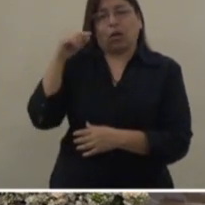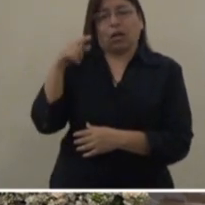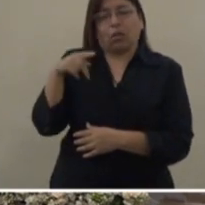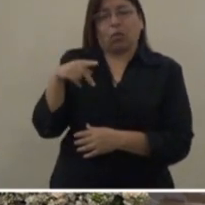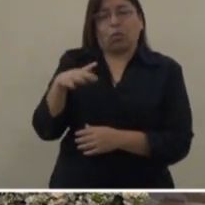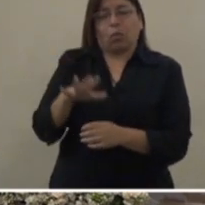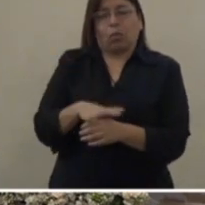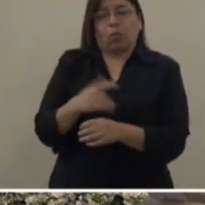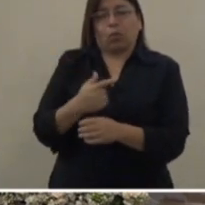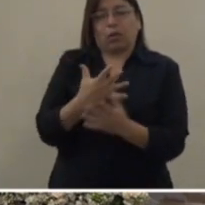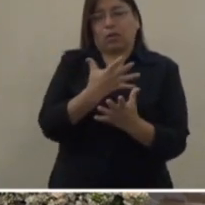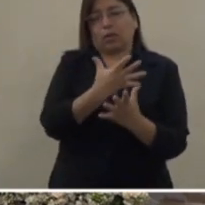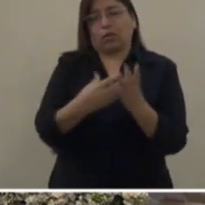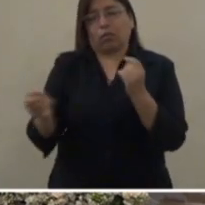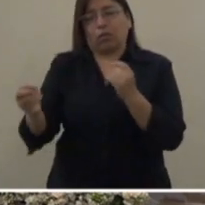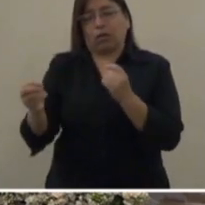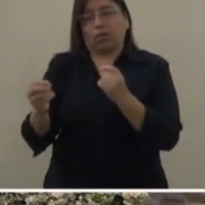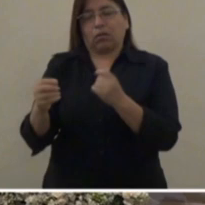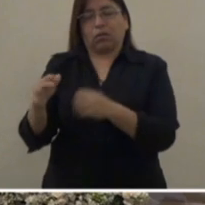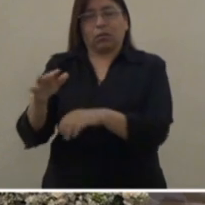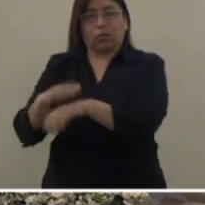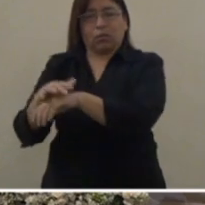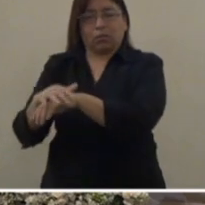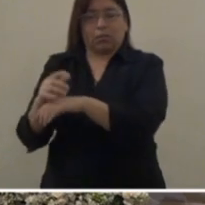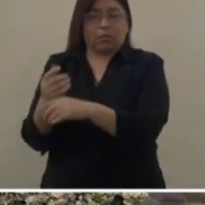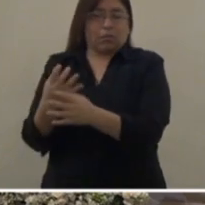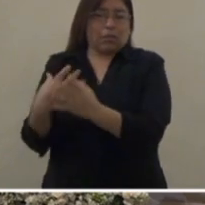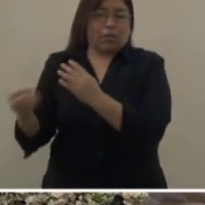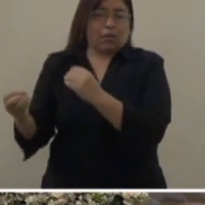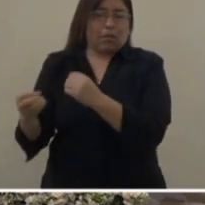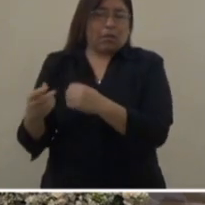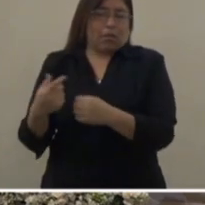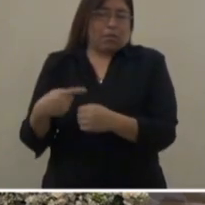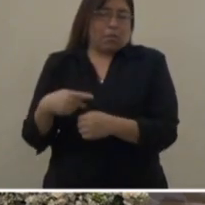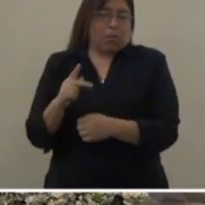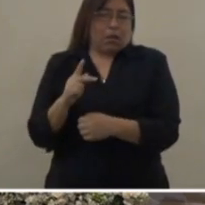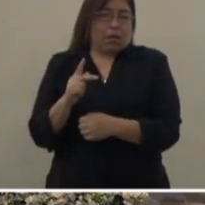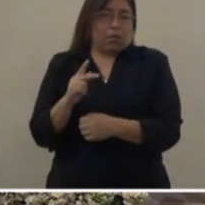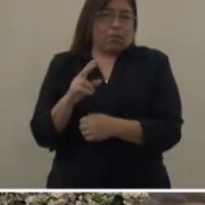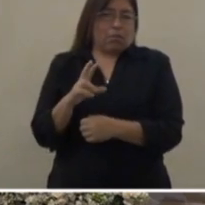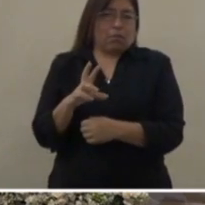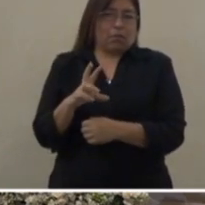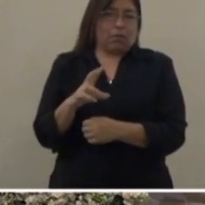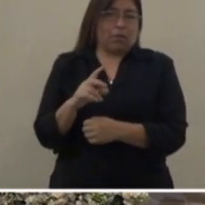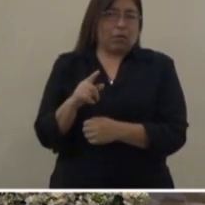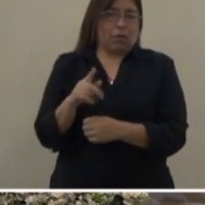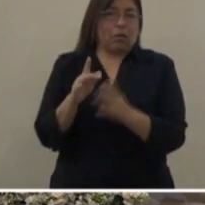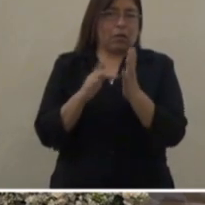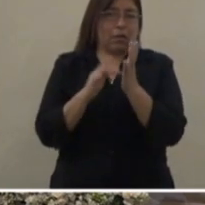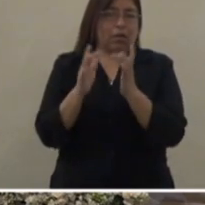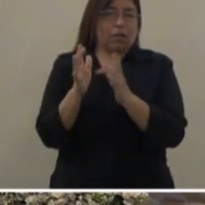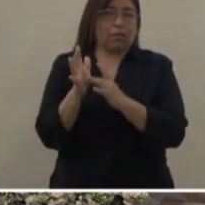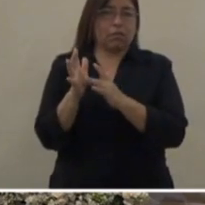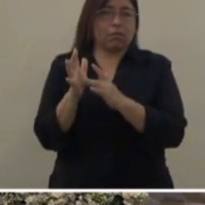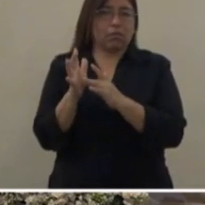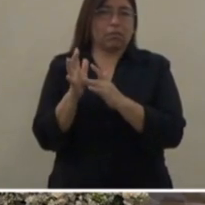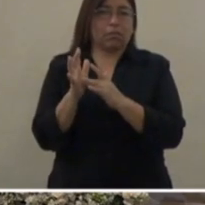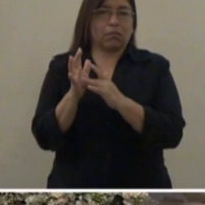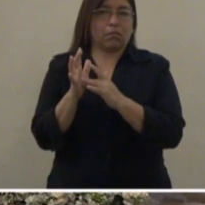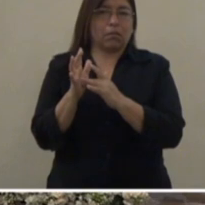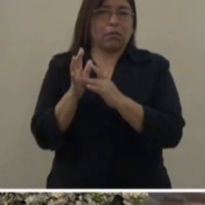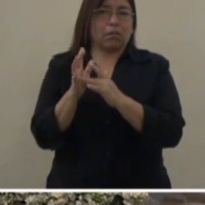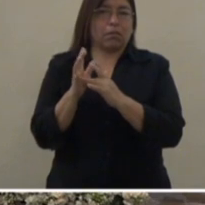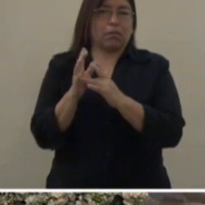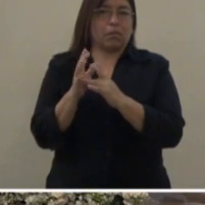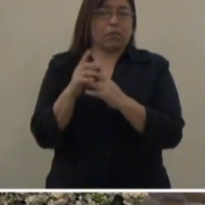cuando estamos molestos, no saludamos. En cambio, Jesús da